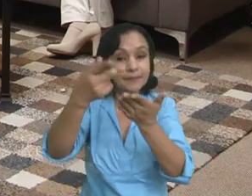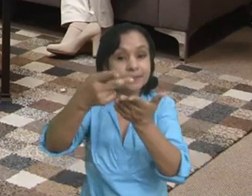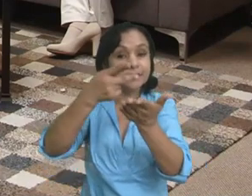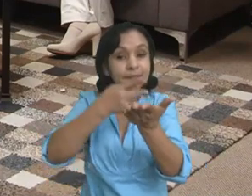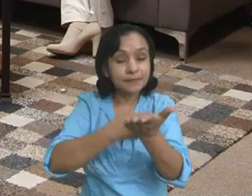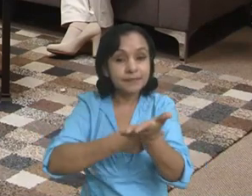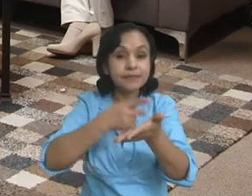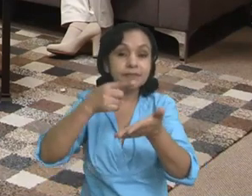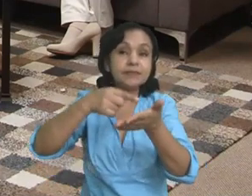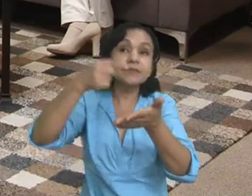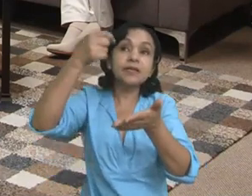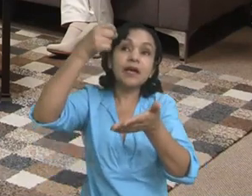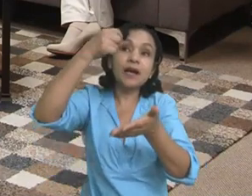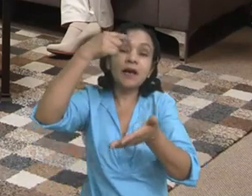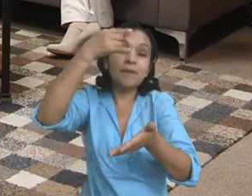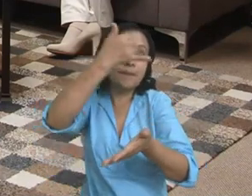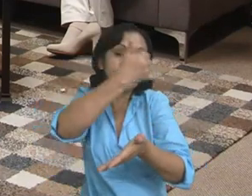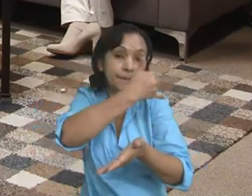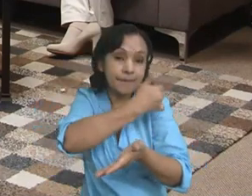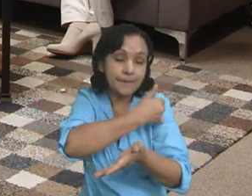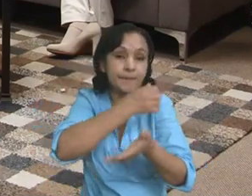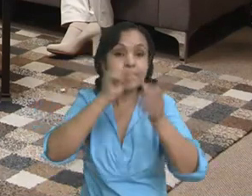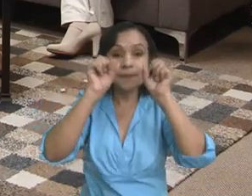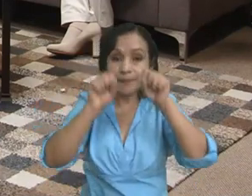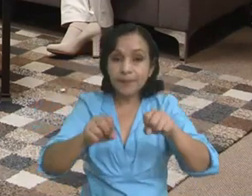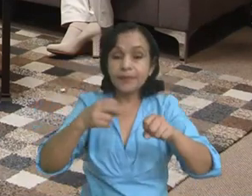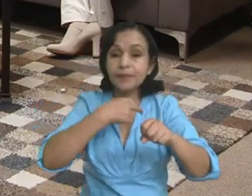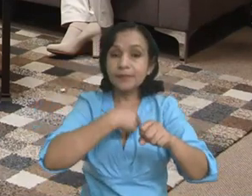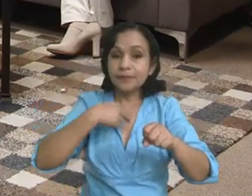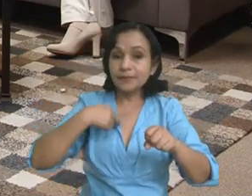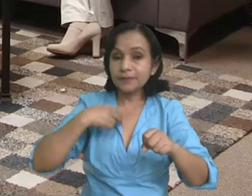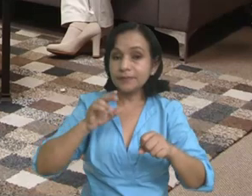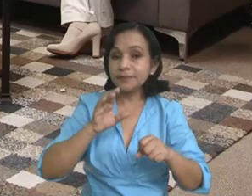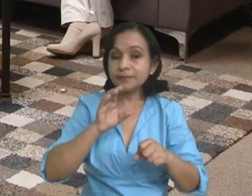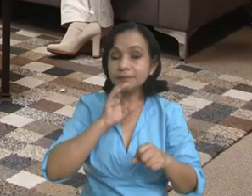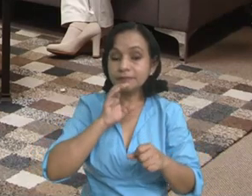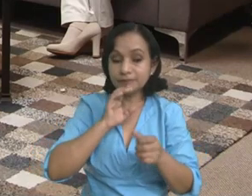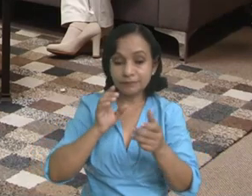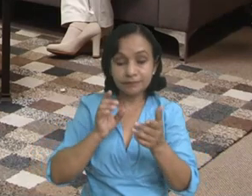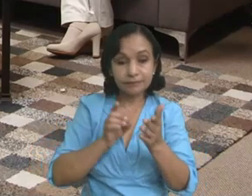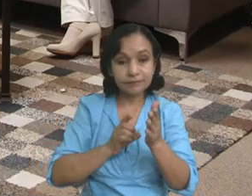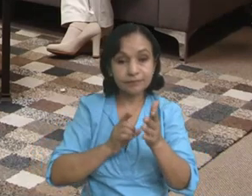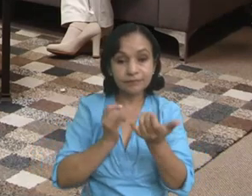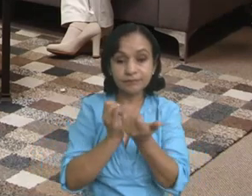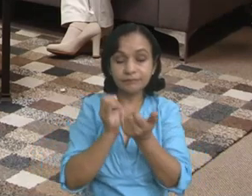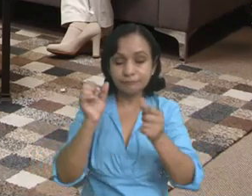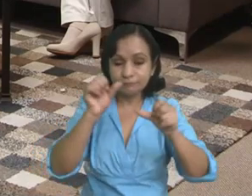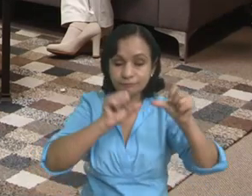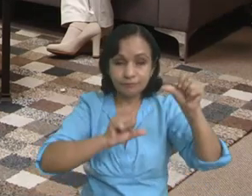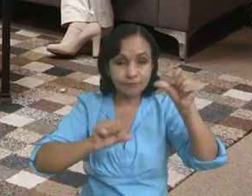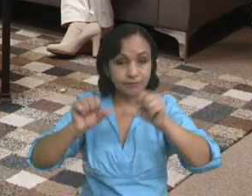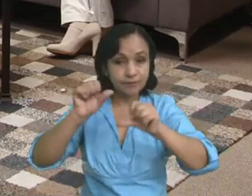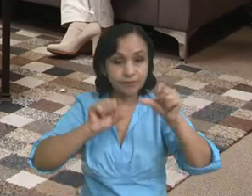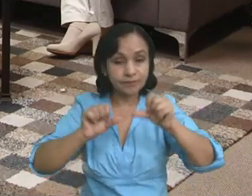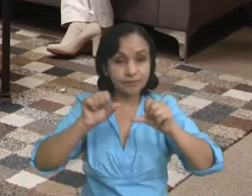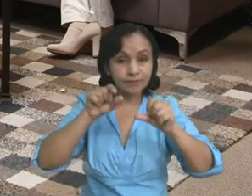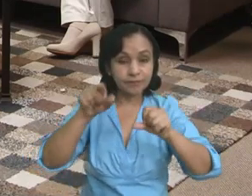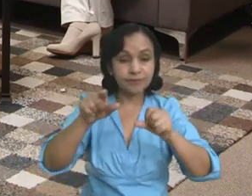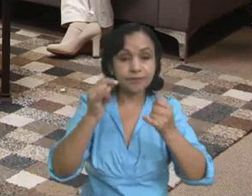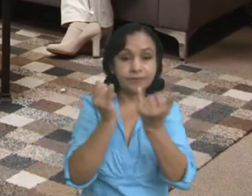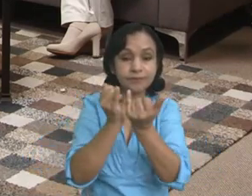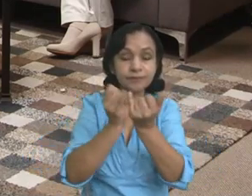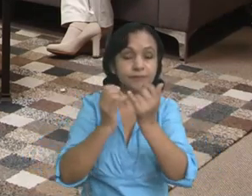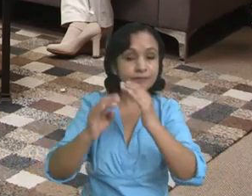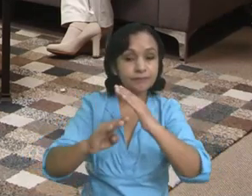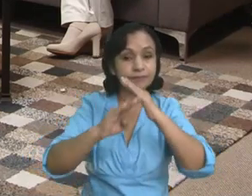de vacuna, a partir de la capacidad instalada que tenemos de los científicos que trabajan en las líneas de vacunas profiláctica y